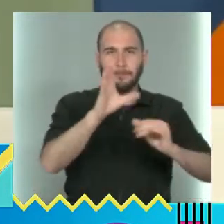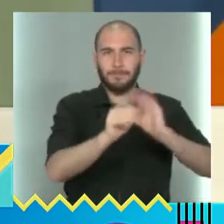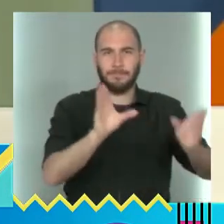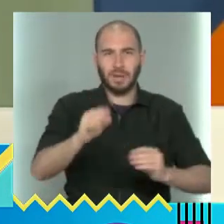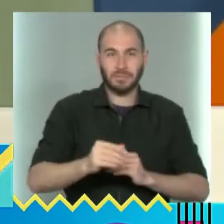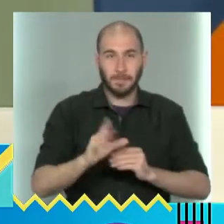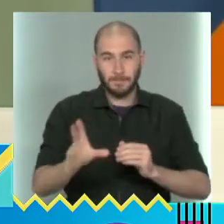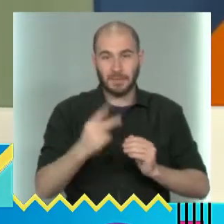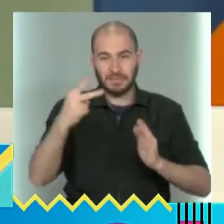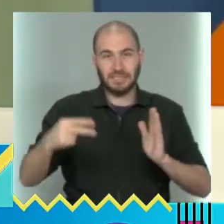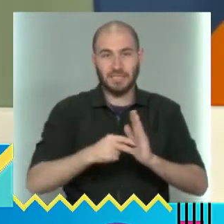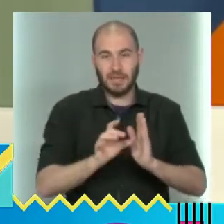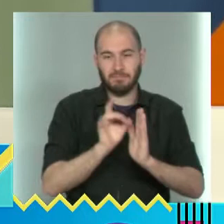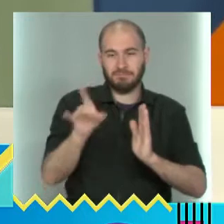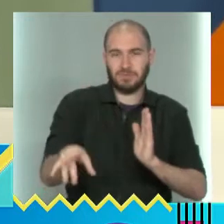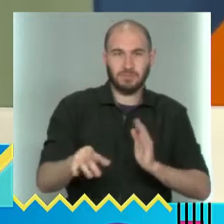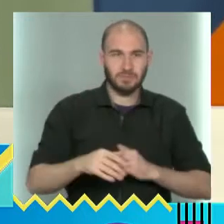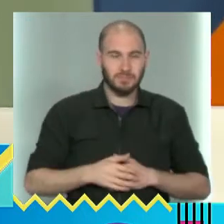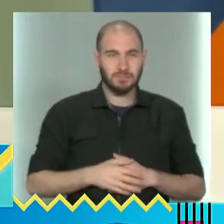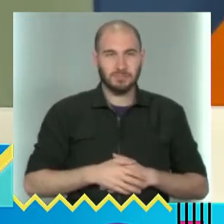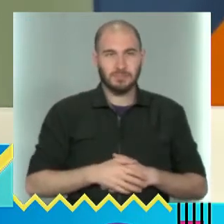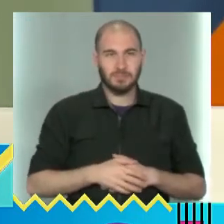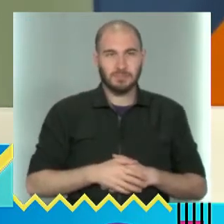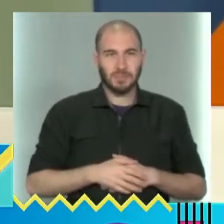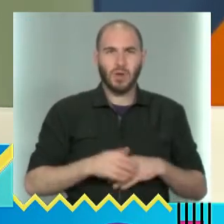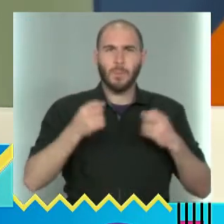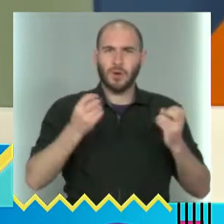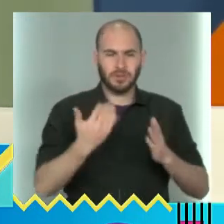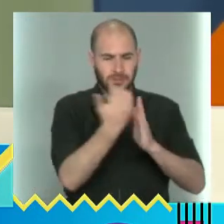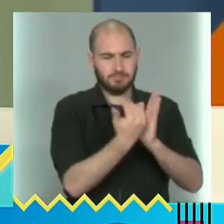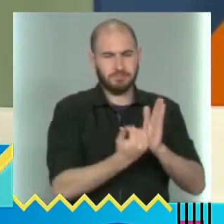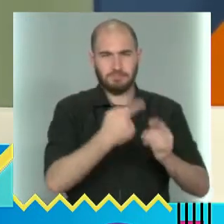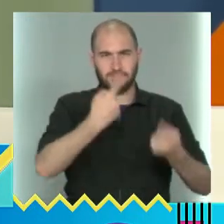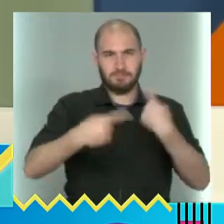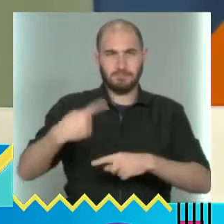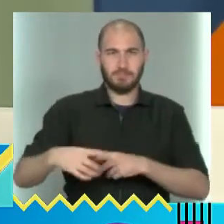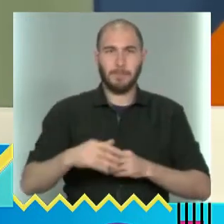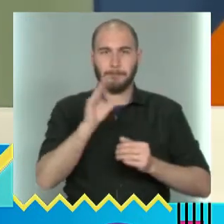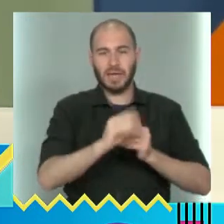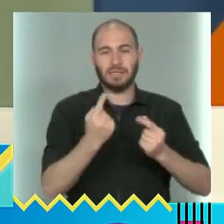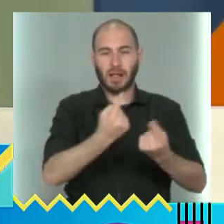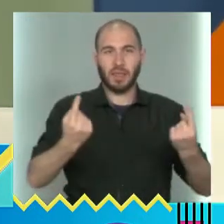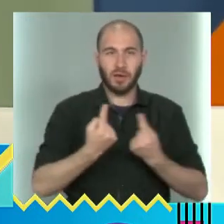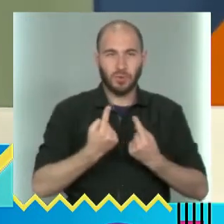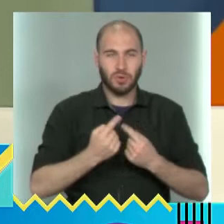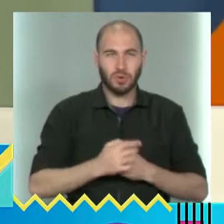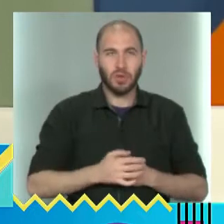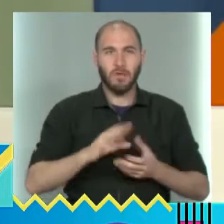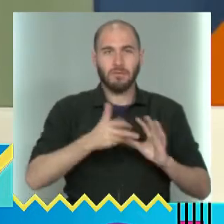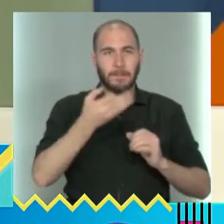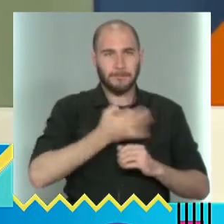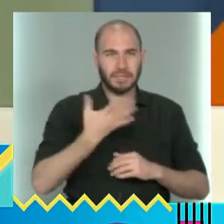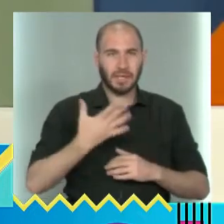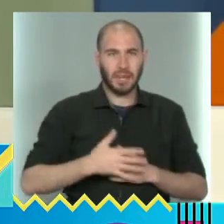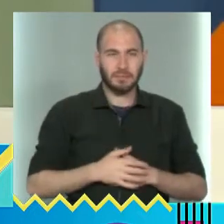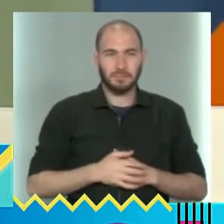países. Uno de estos países fue Siria. Las causas obviamente fueron múltiples, en cada país tenían sus